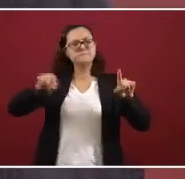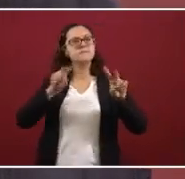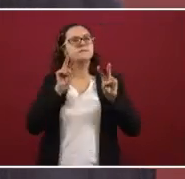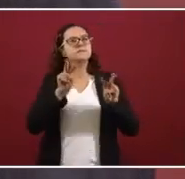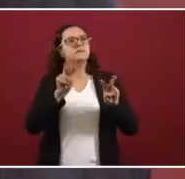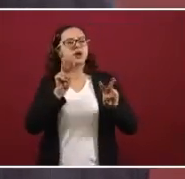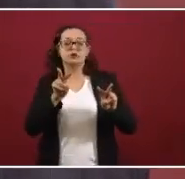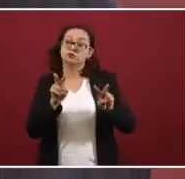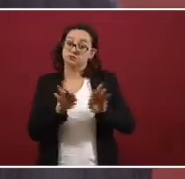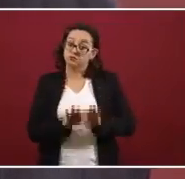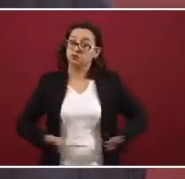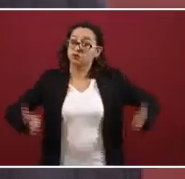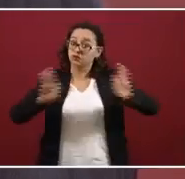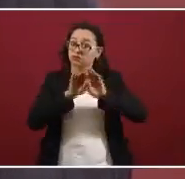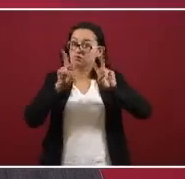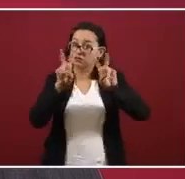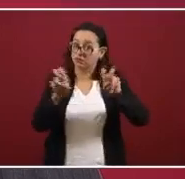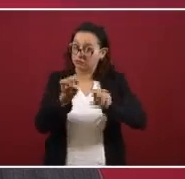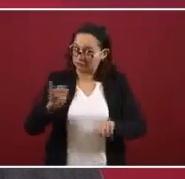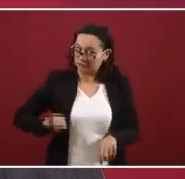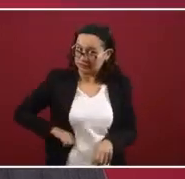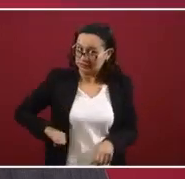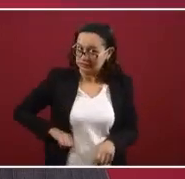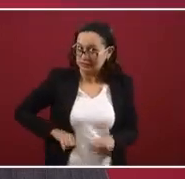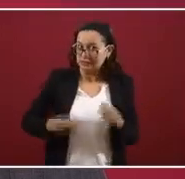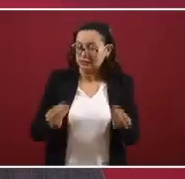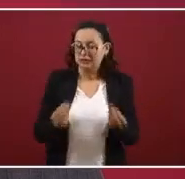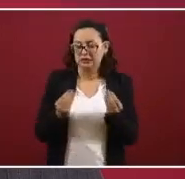y vamos a estar pendientes